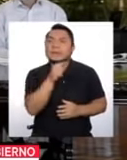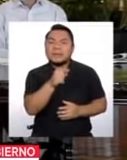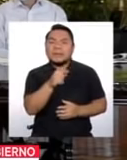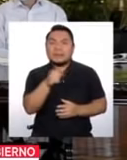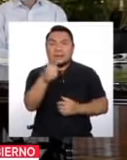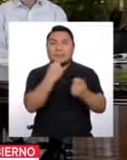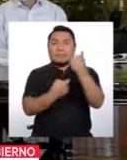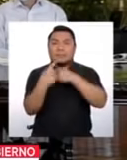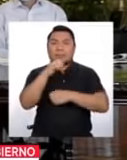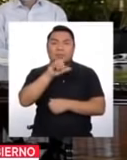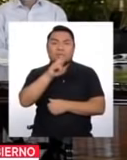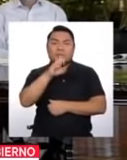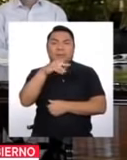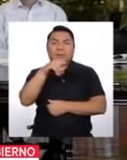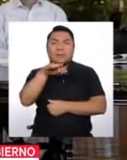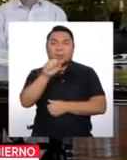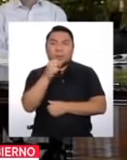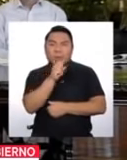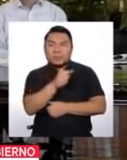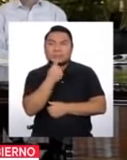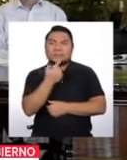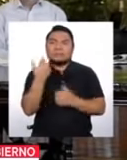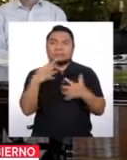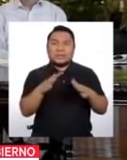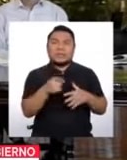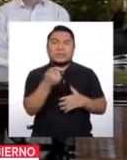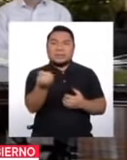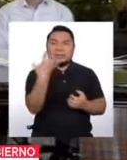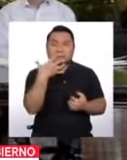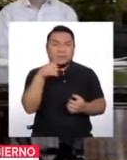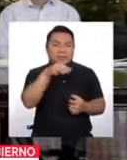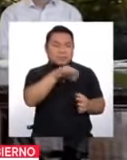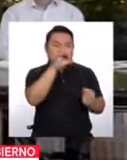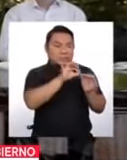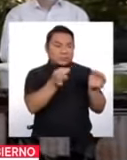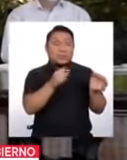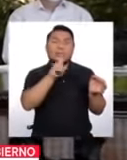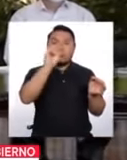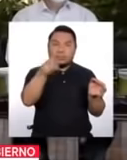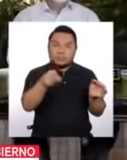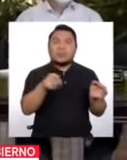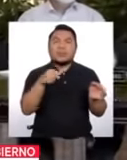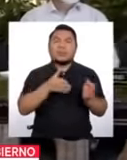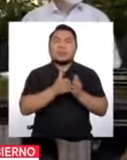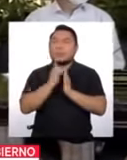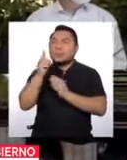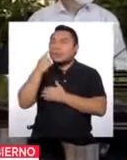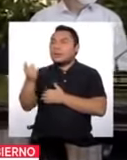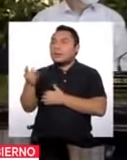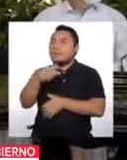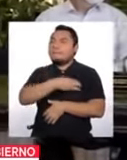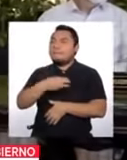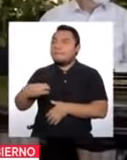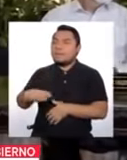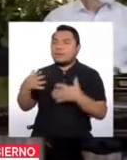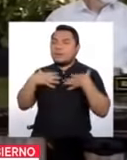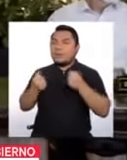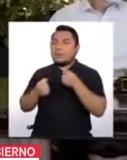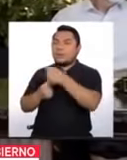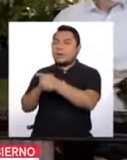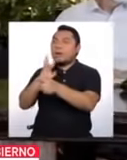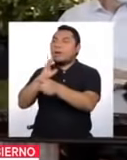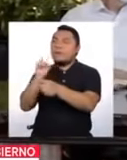Yurimaguas, porque es un medio de comunicación de Yurimaguas quien ha salido sorteado, yo le pediría al ministro de Salud, habla